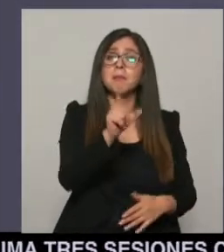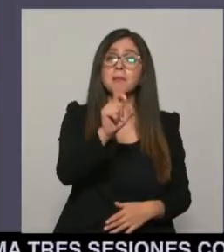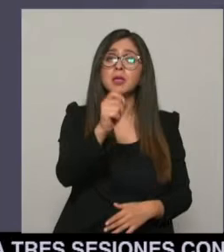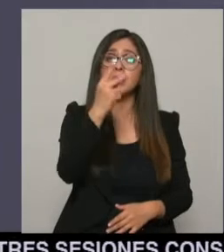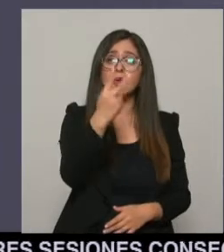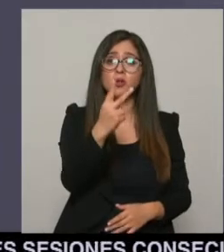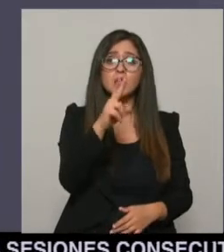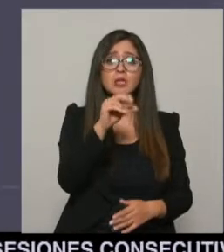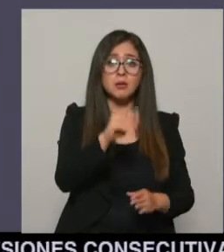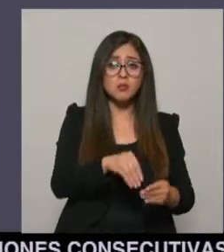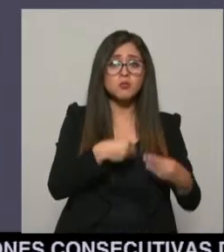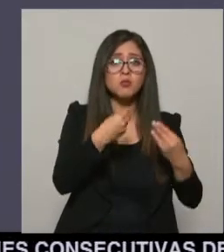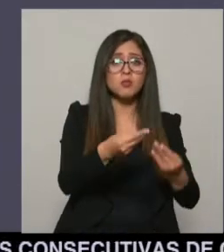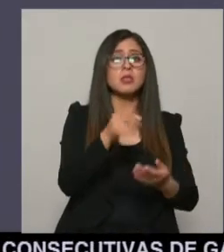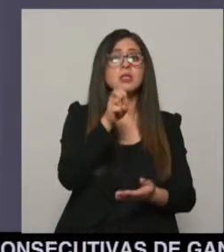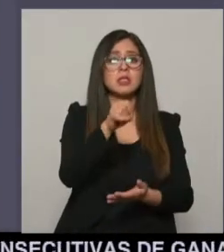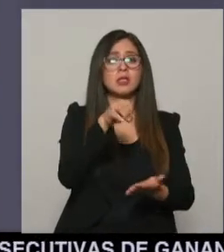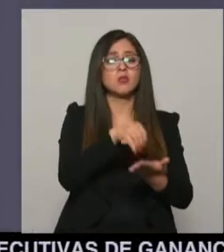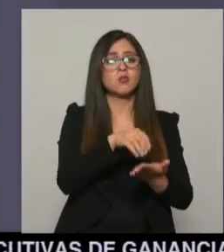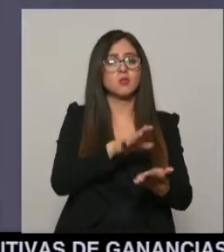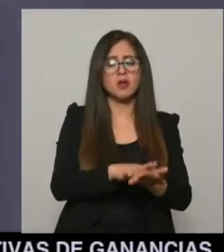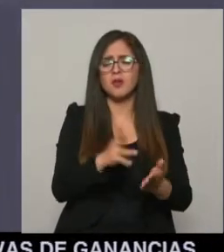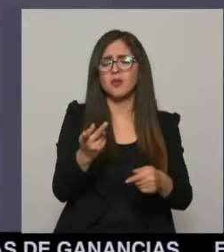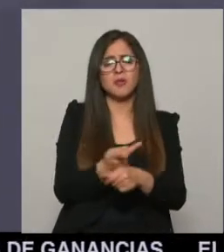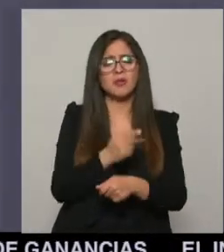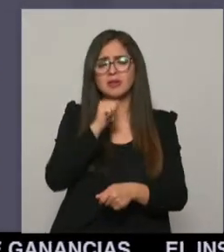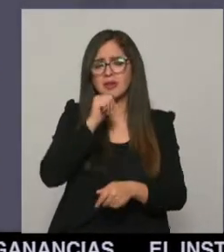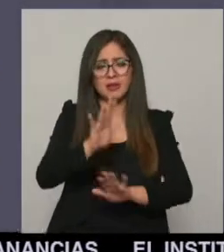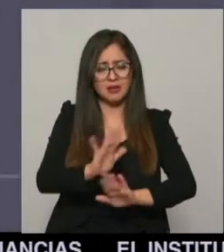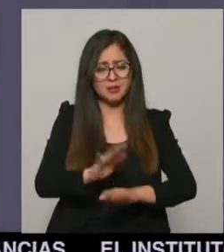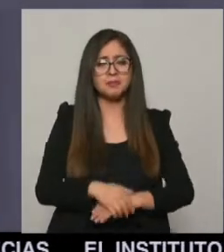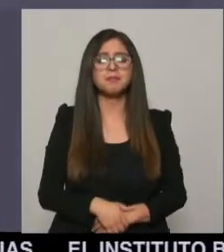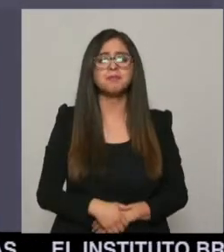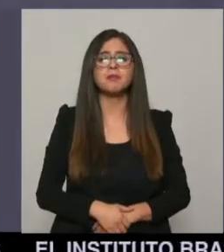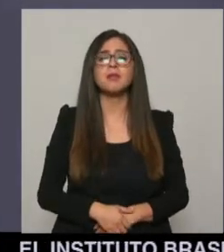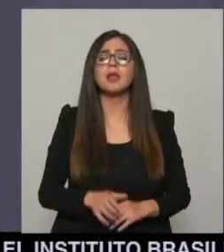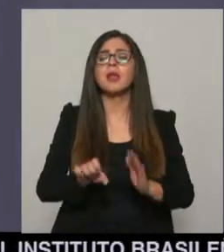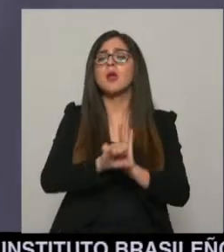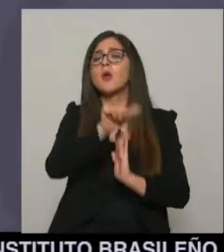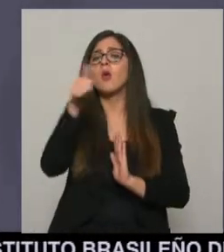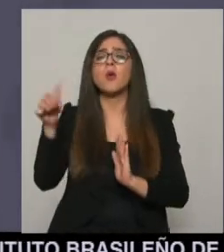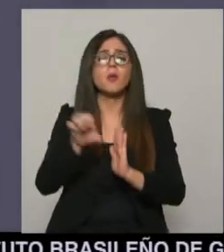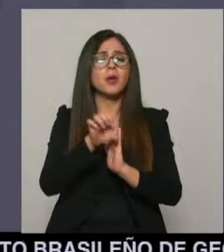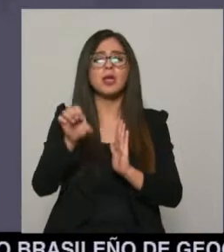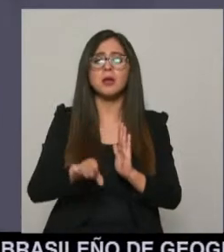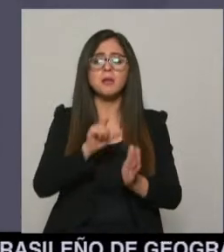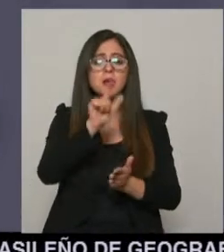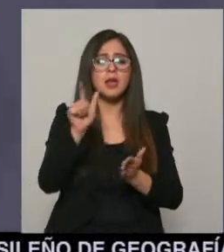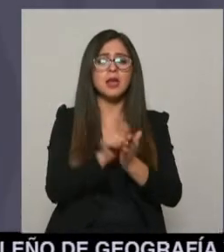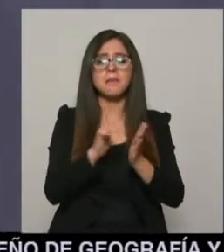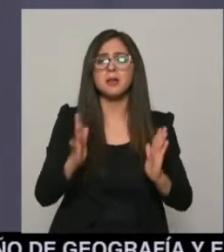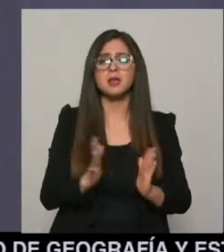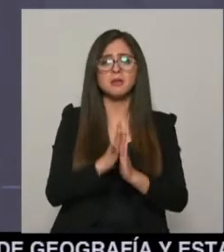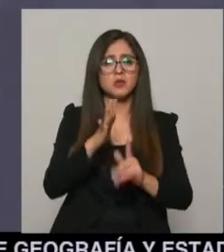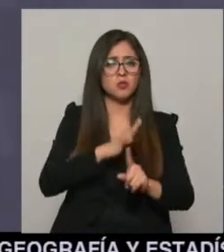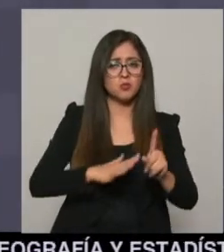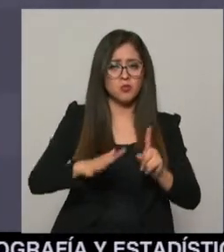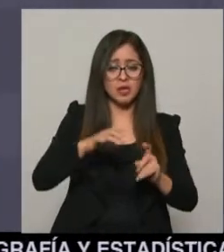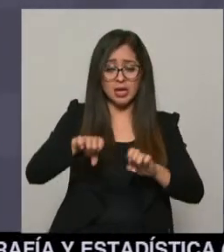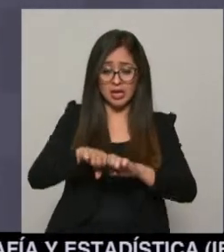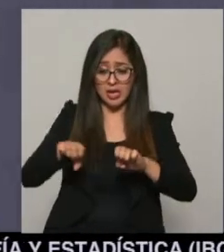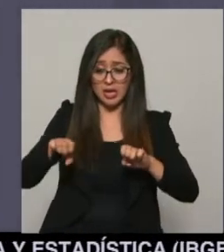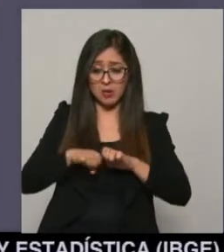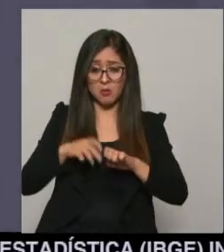pleno no nos aprobaron. No pasa nada. Pero te doy otro ejemplo, la ley de participación ciudadana. Si la oposición no hubiera hecho un trabajo